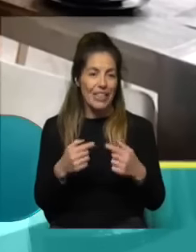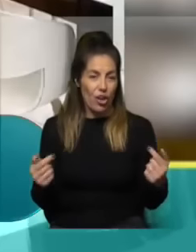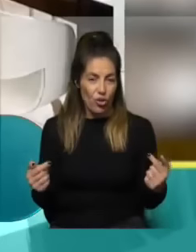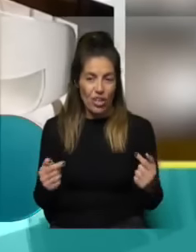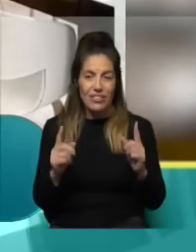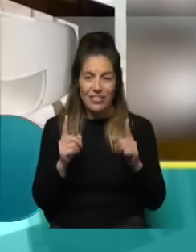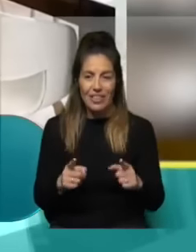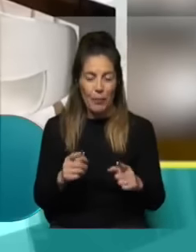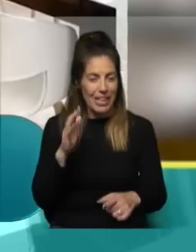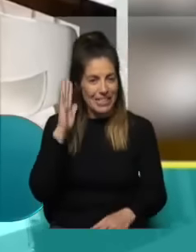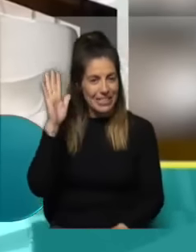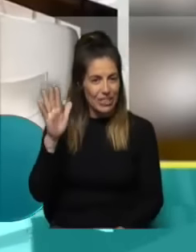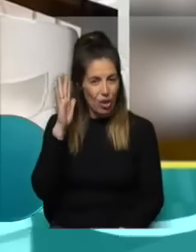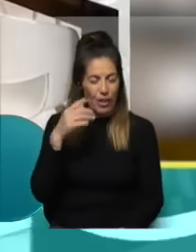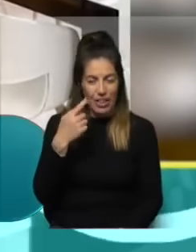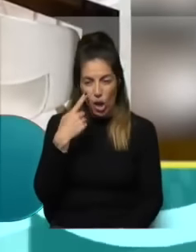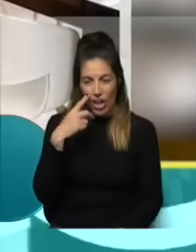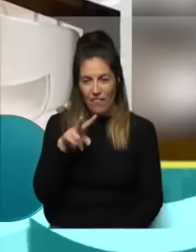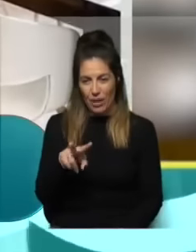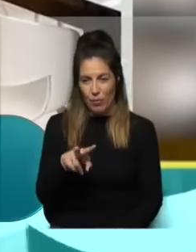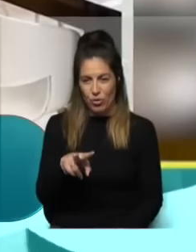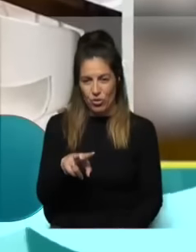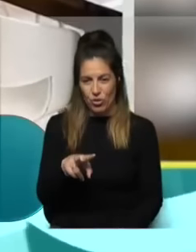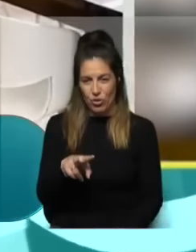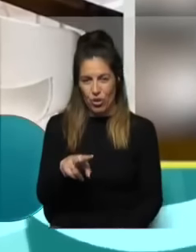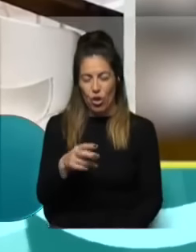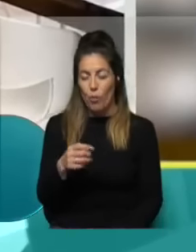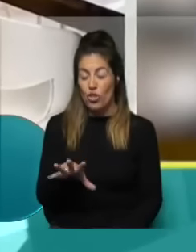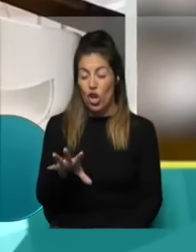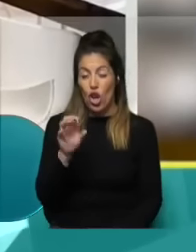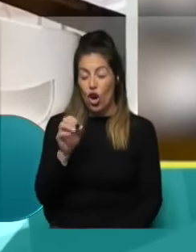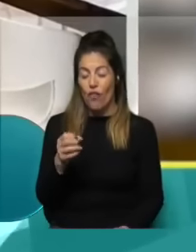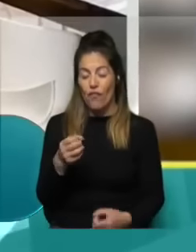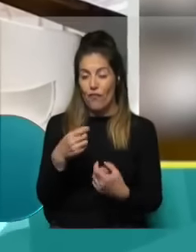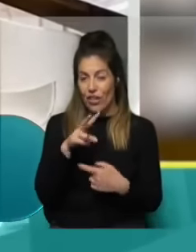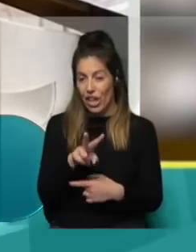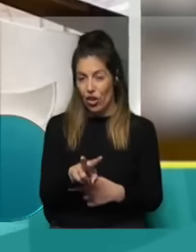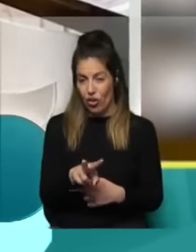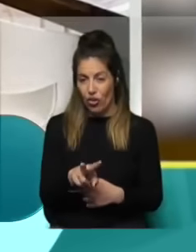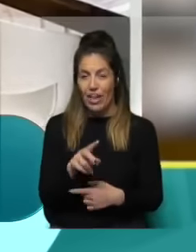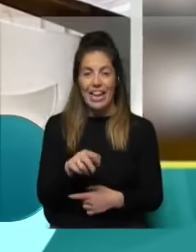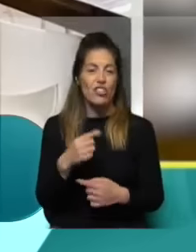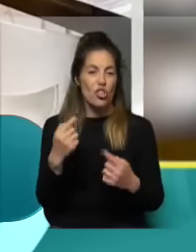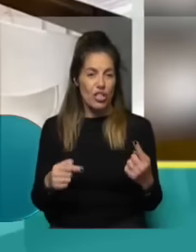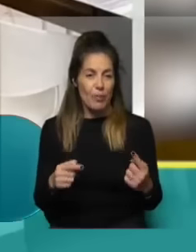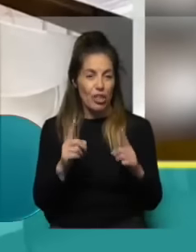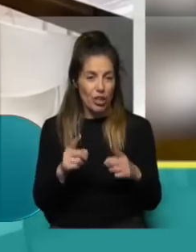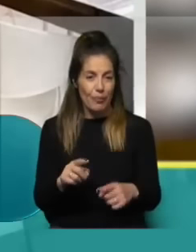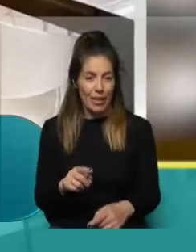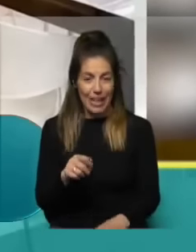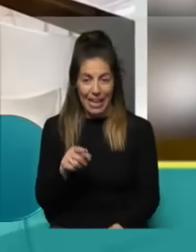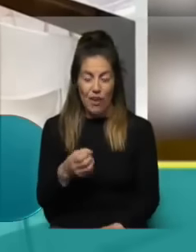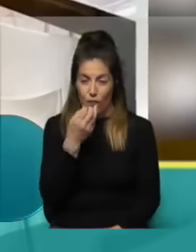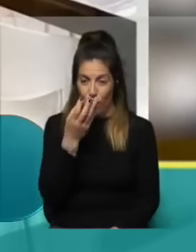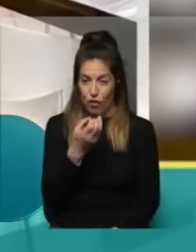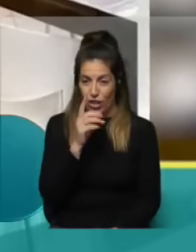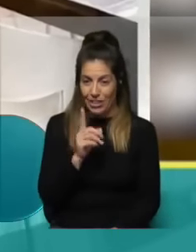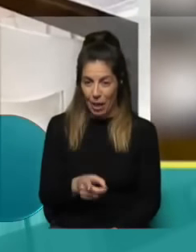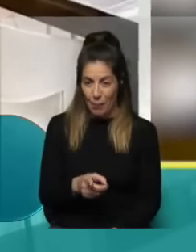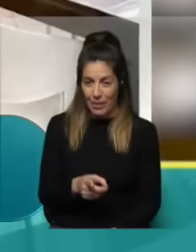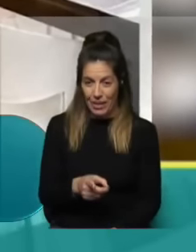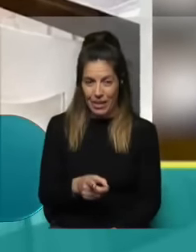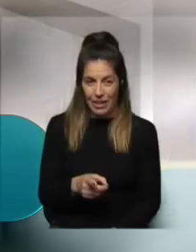también psicoperceptiva, como yo lo recibo, ¿no? Entonces, esos elementos también. Y ahí tenemos plantas también reflejadas. Las plantas